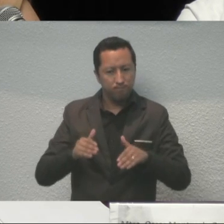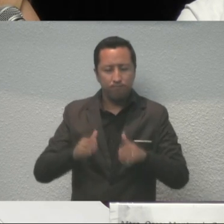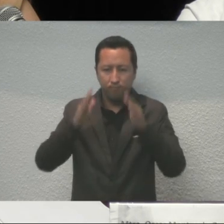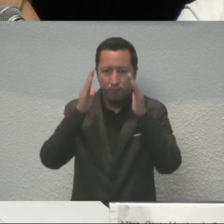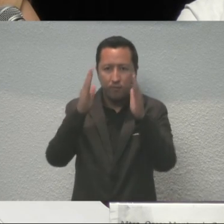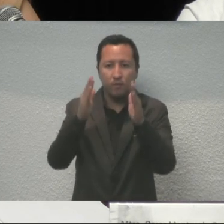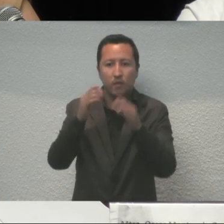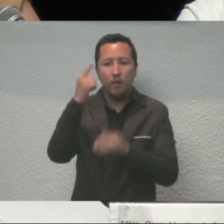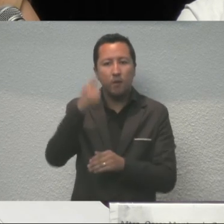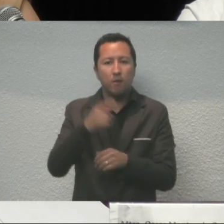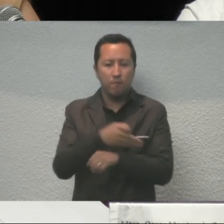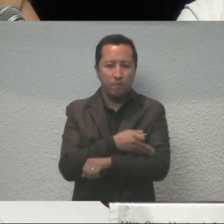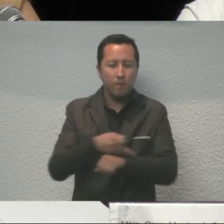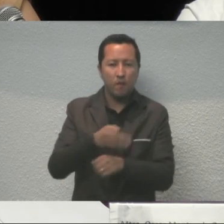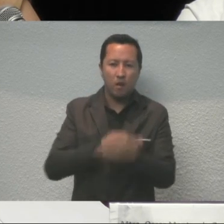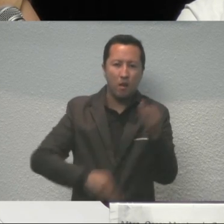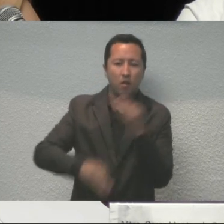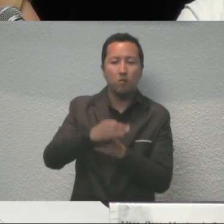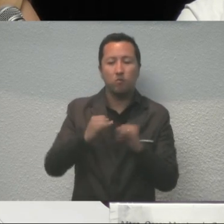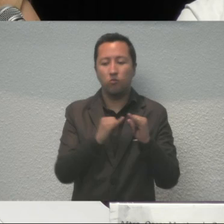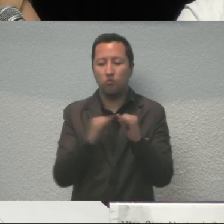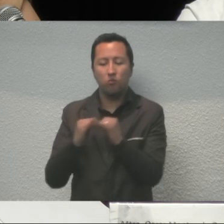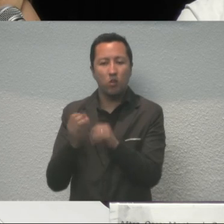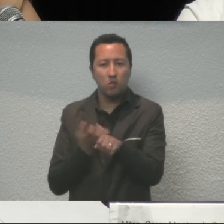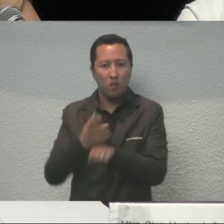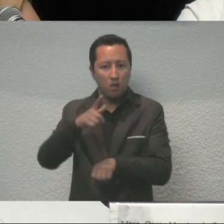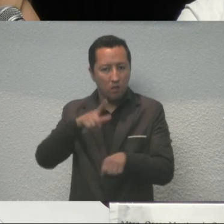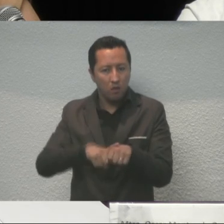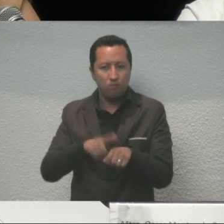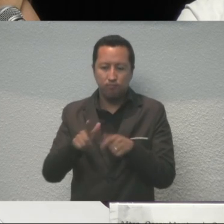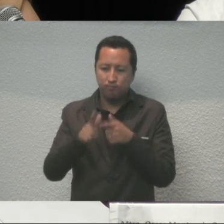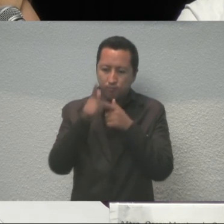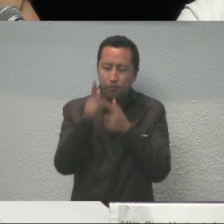las familias y de nuestras instituciones estatales.